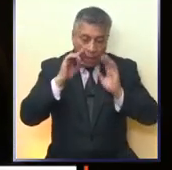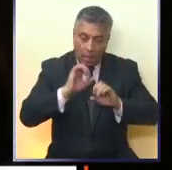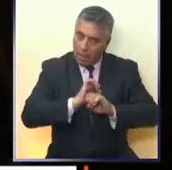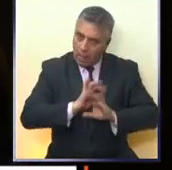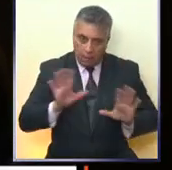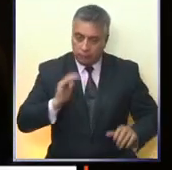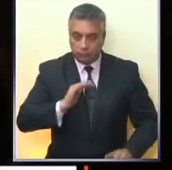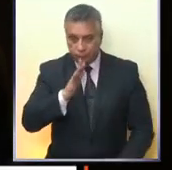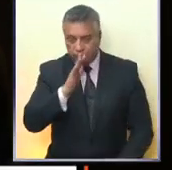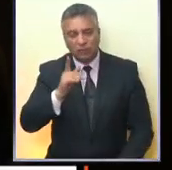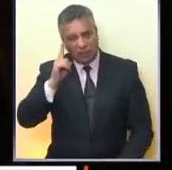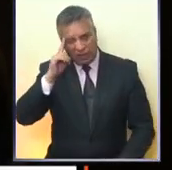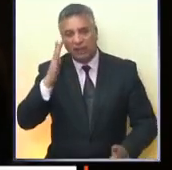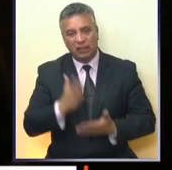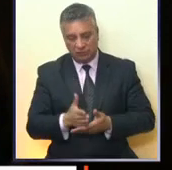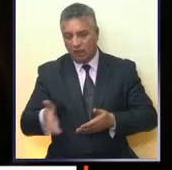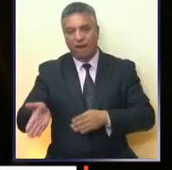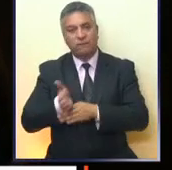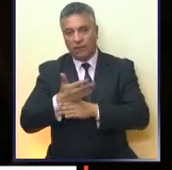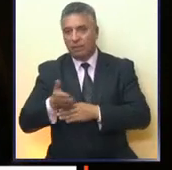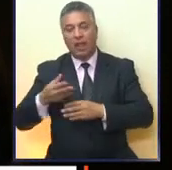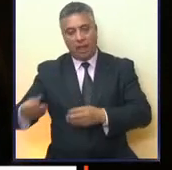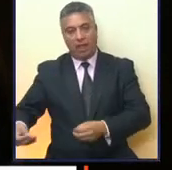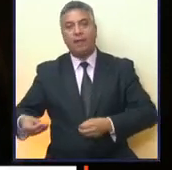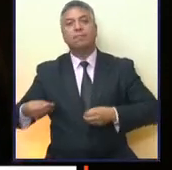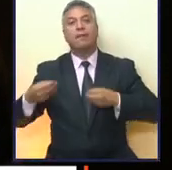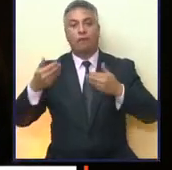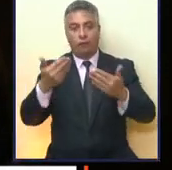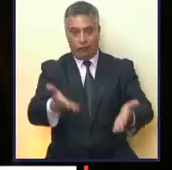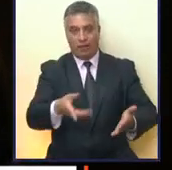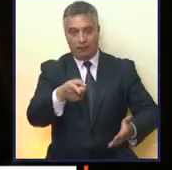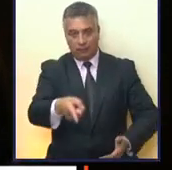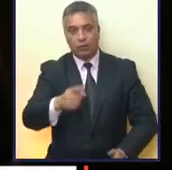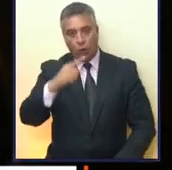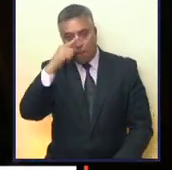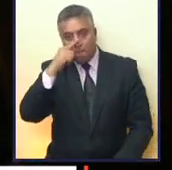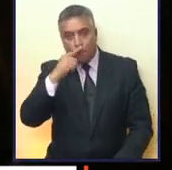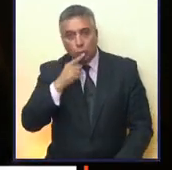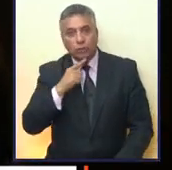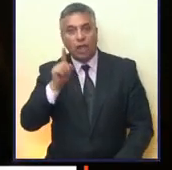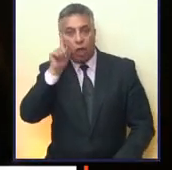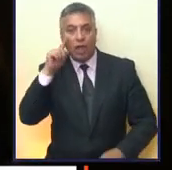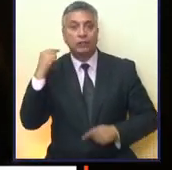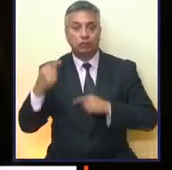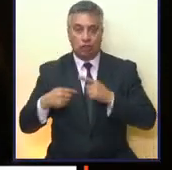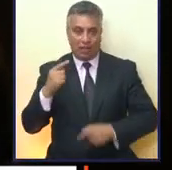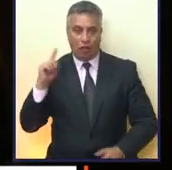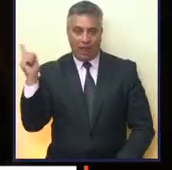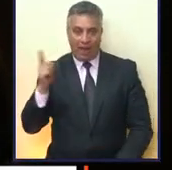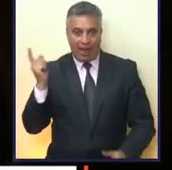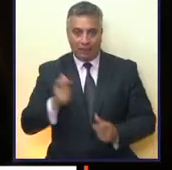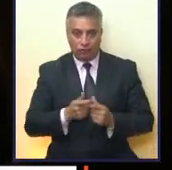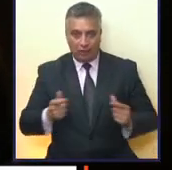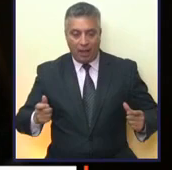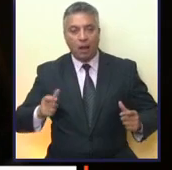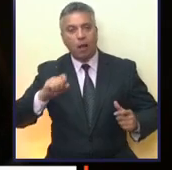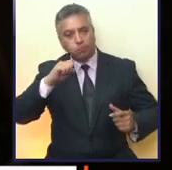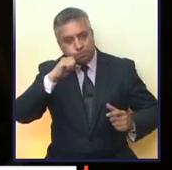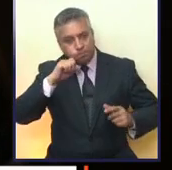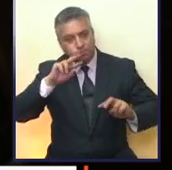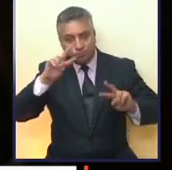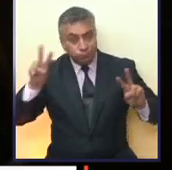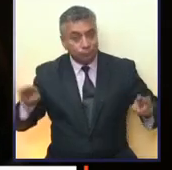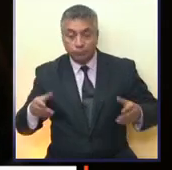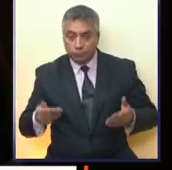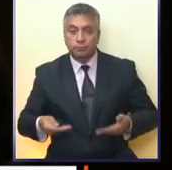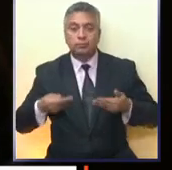deciden devolver la bandera al país y al Museo Histórico Nacional como un gesto,